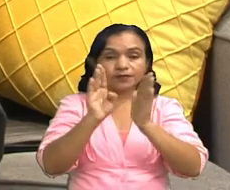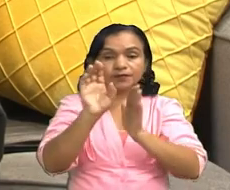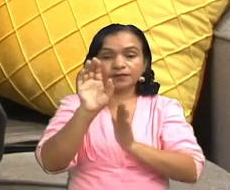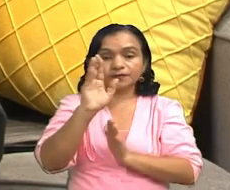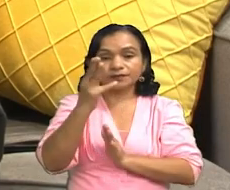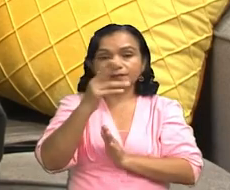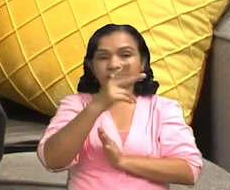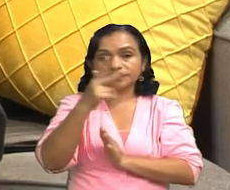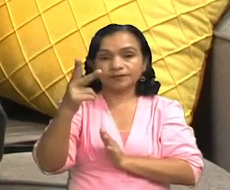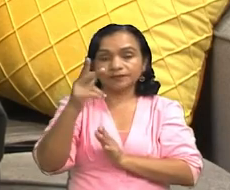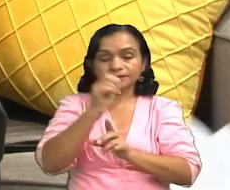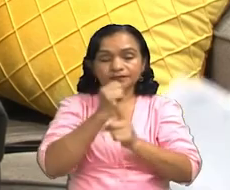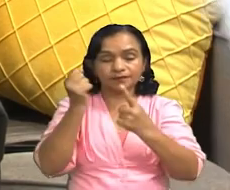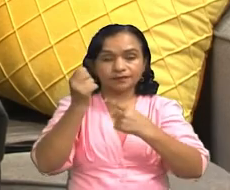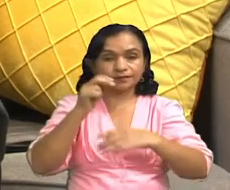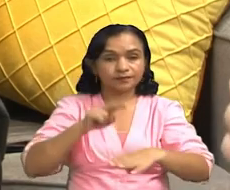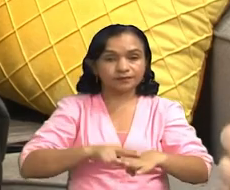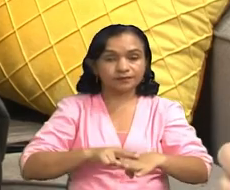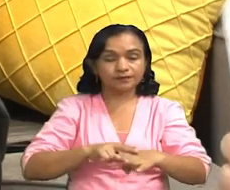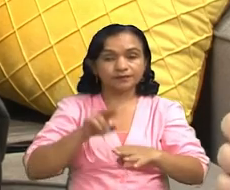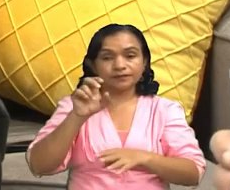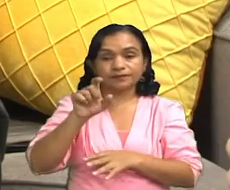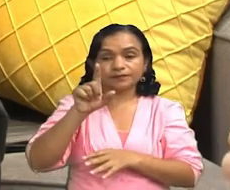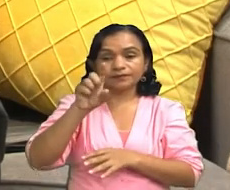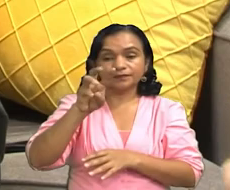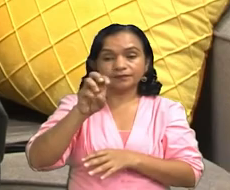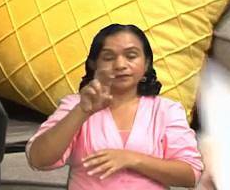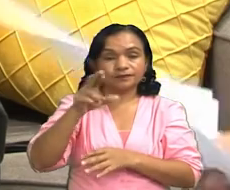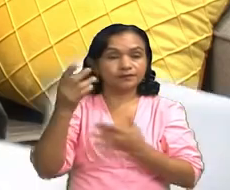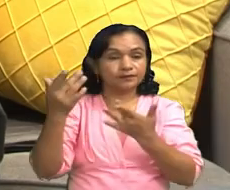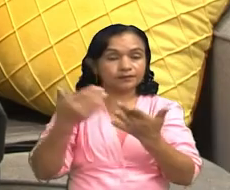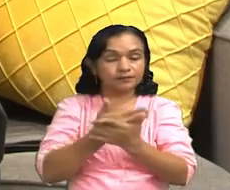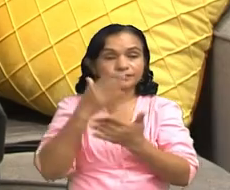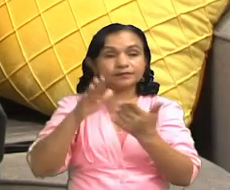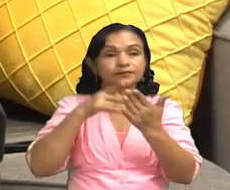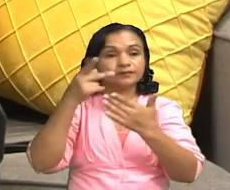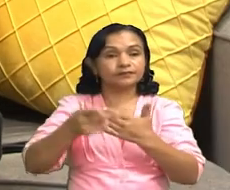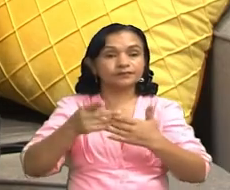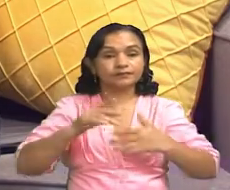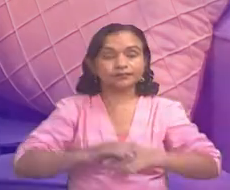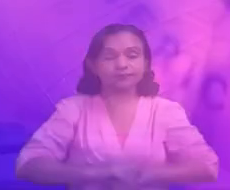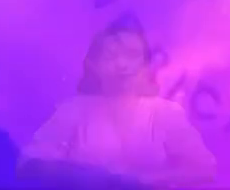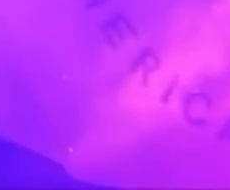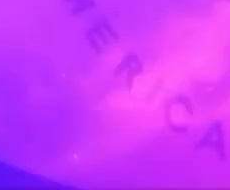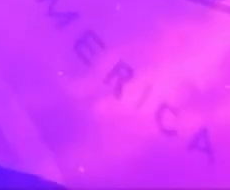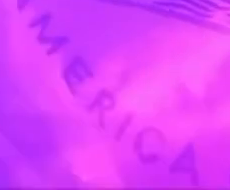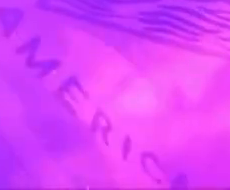canal parlamentario, el canal de la Asamblea Nacional. Estuvo con ustedes Elmer Marcia y les esperamos en una nueva edición.